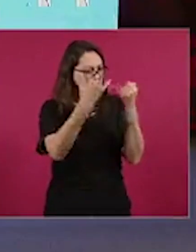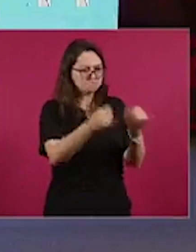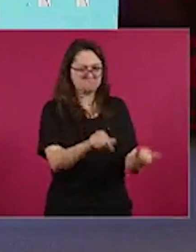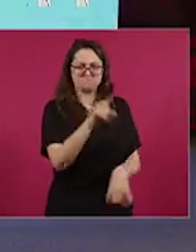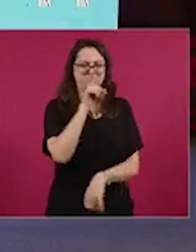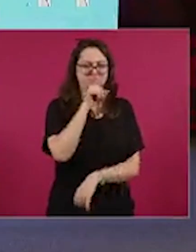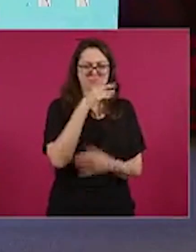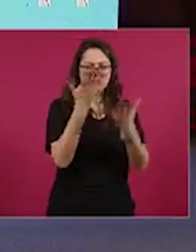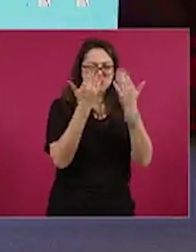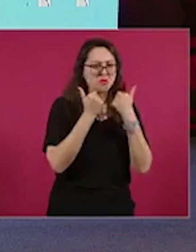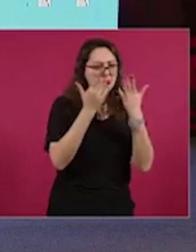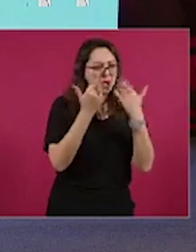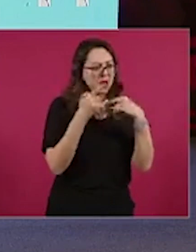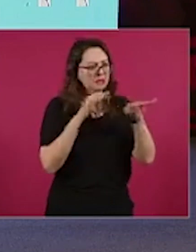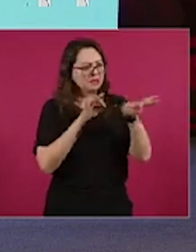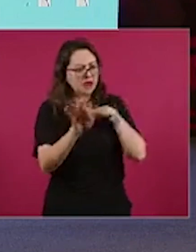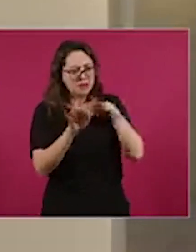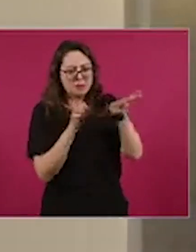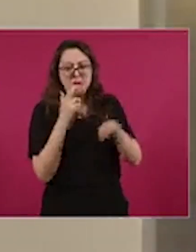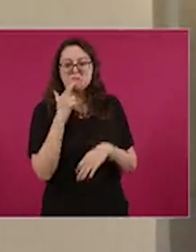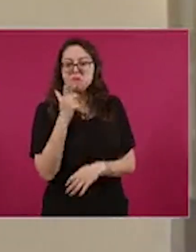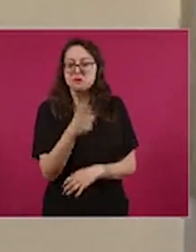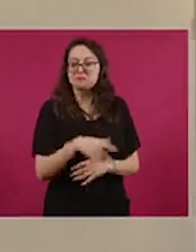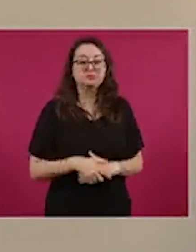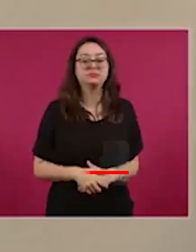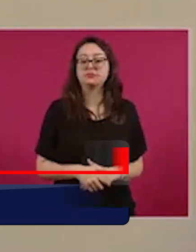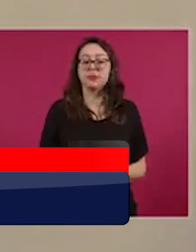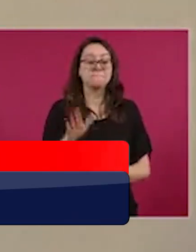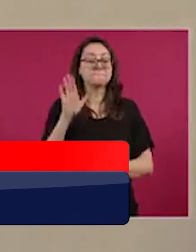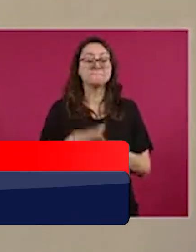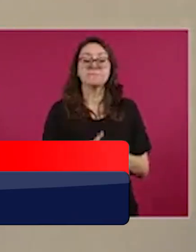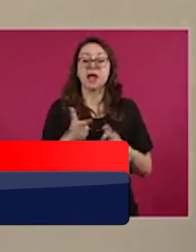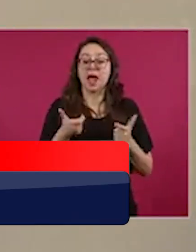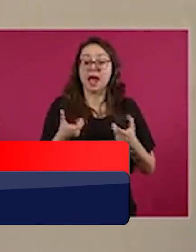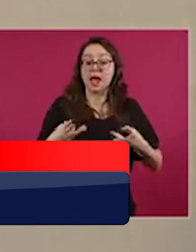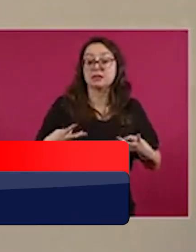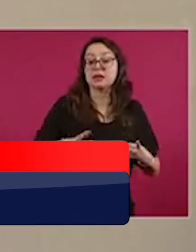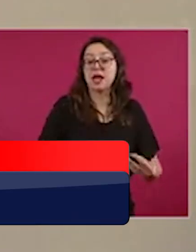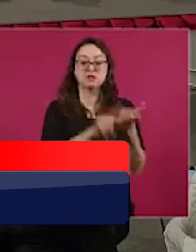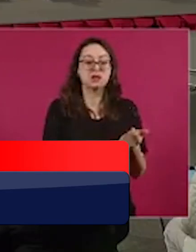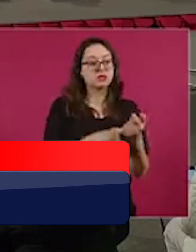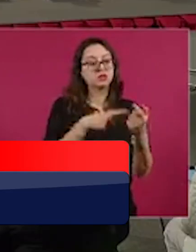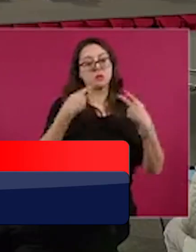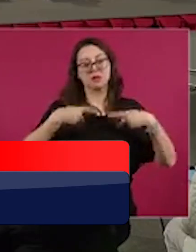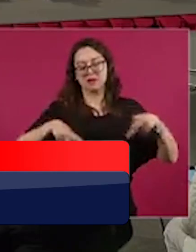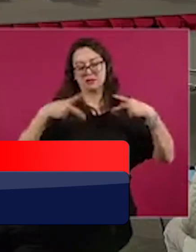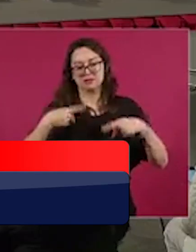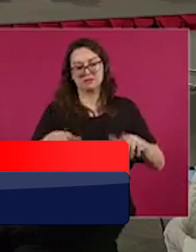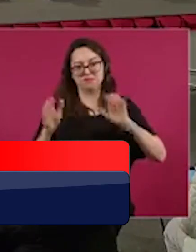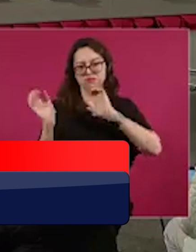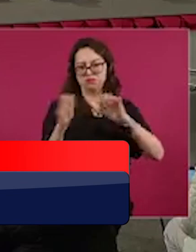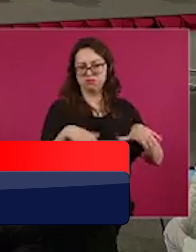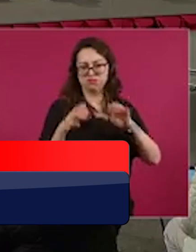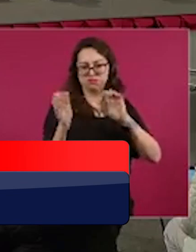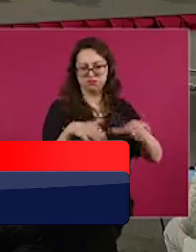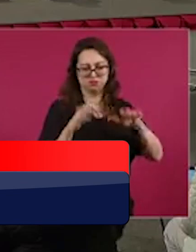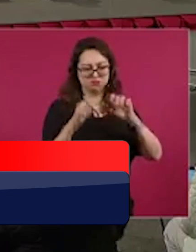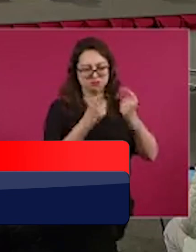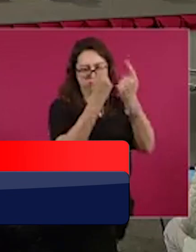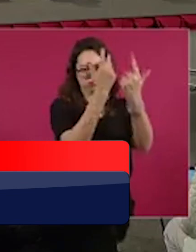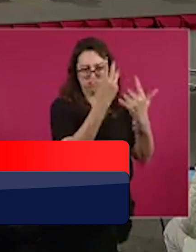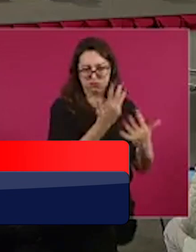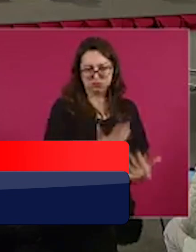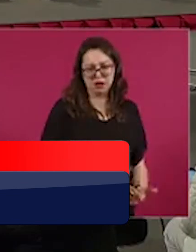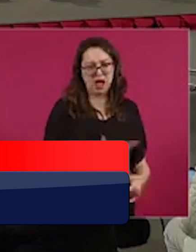acciones y obligaciones que conllevan a un cargo monetario innecesario. Son órganos muy costosos que han venido duplicando funciones